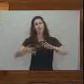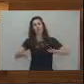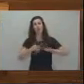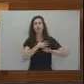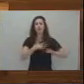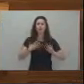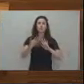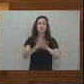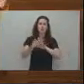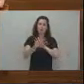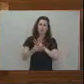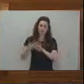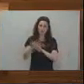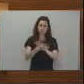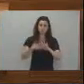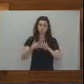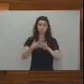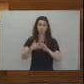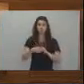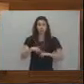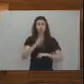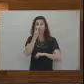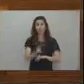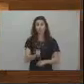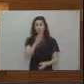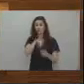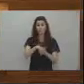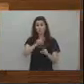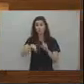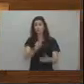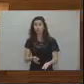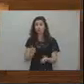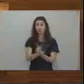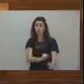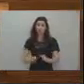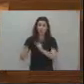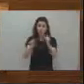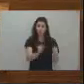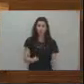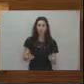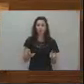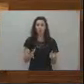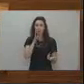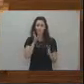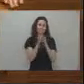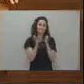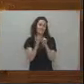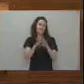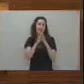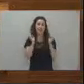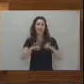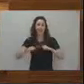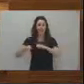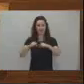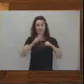programa amplio, 24 horas, vote, pasamos a segunda vuelta y discutimos, porque vemos todos que tenemos muchas ganas de llegar a acuerdos y establecer una